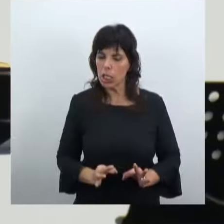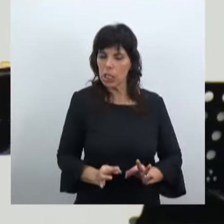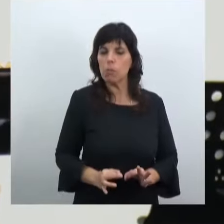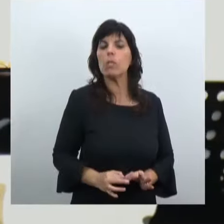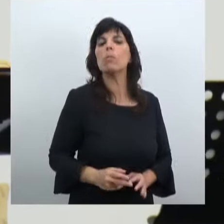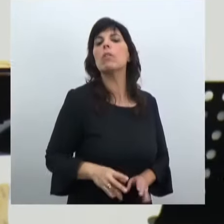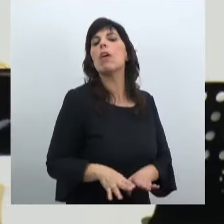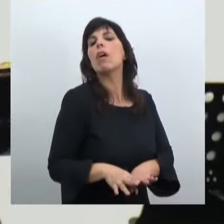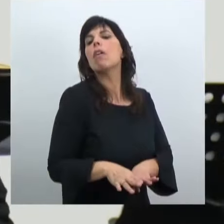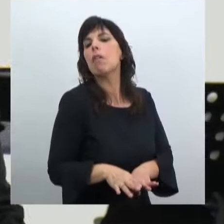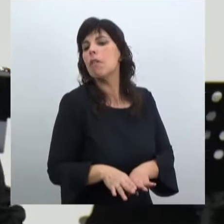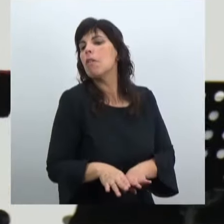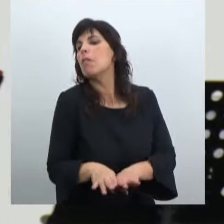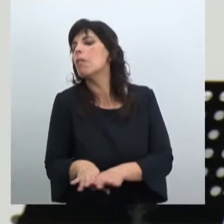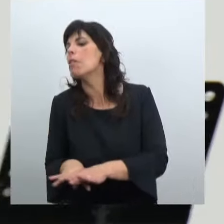a los otros.